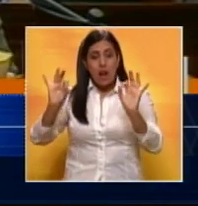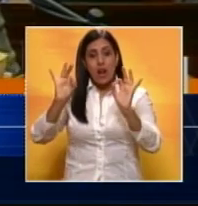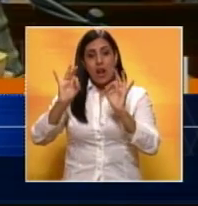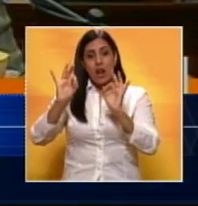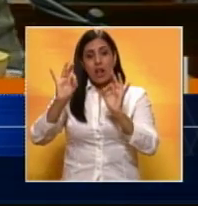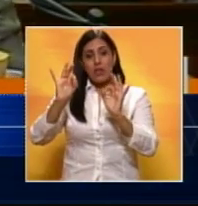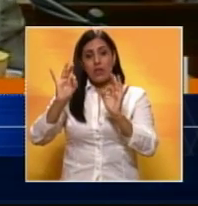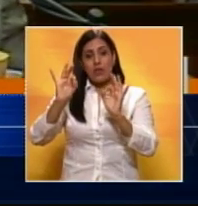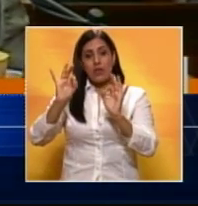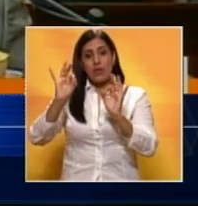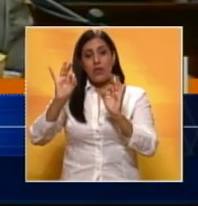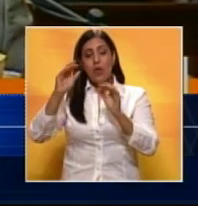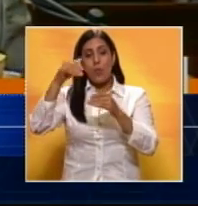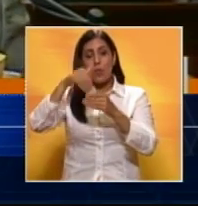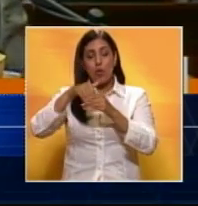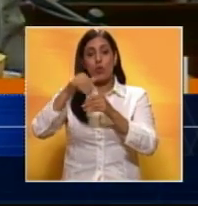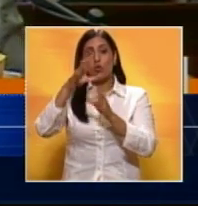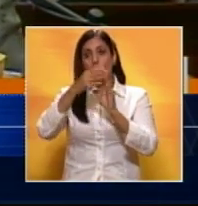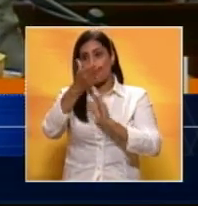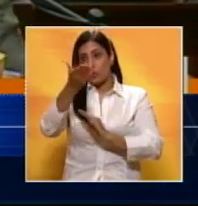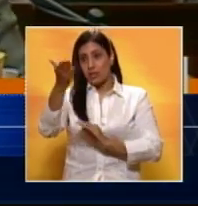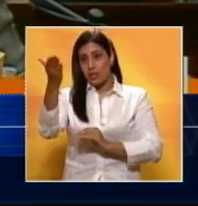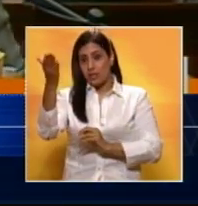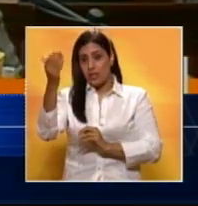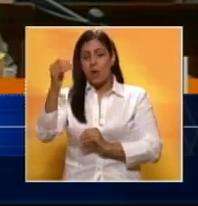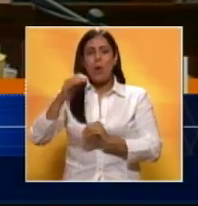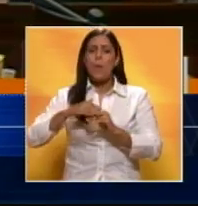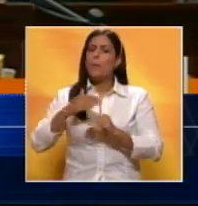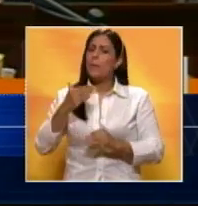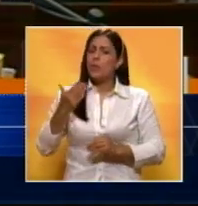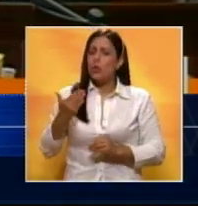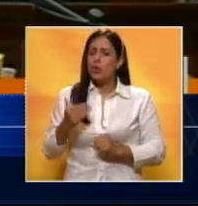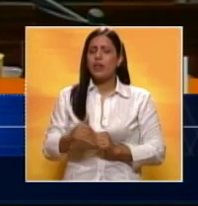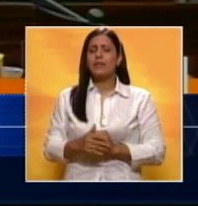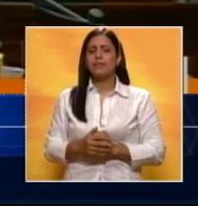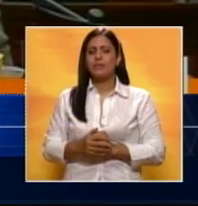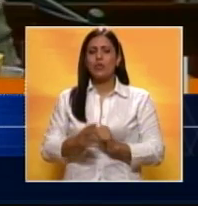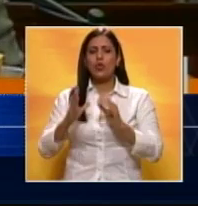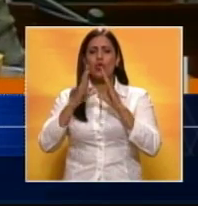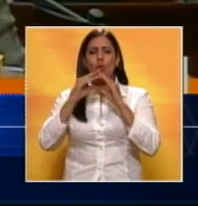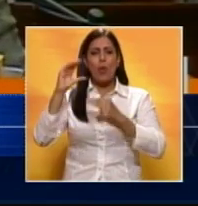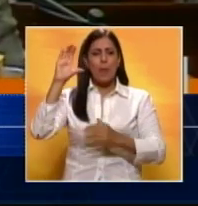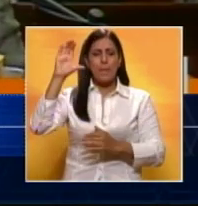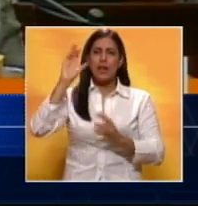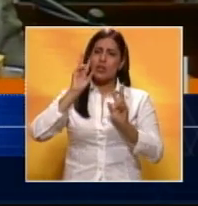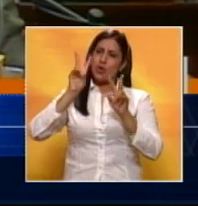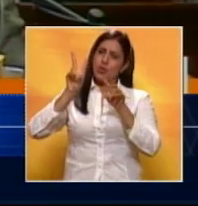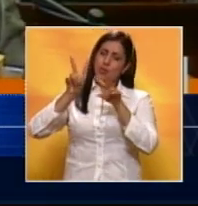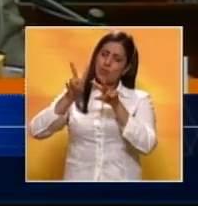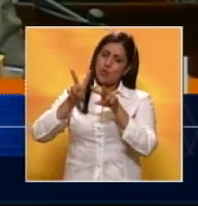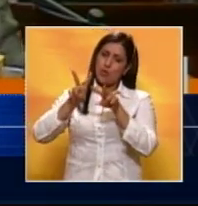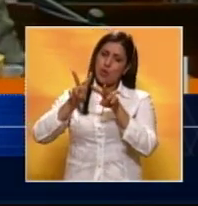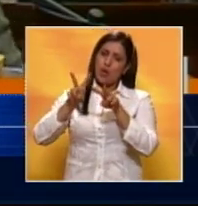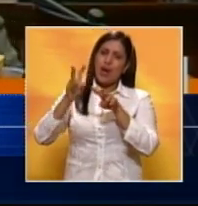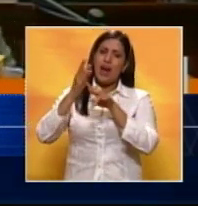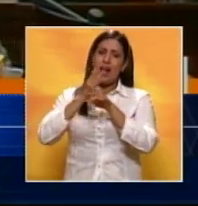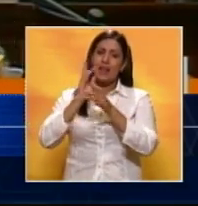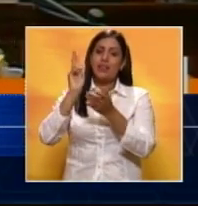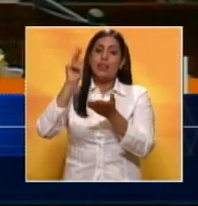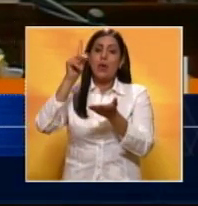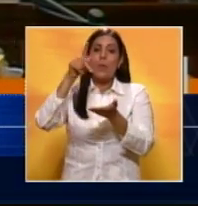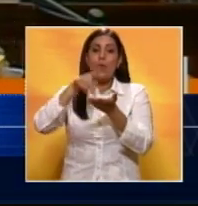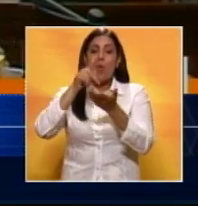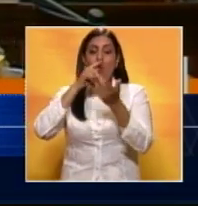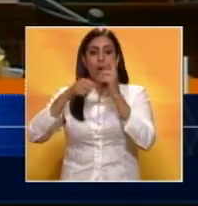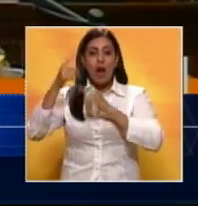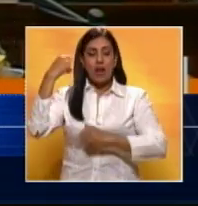la elección de todos ustedes, porque todo el país la vio cuando se instaló el